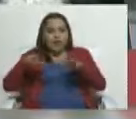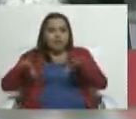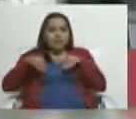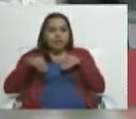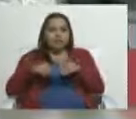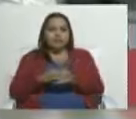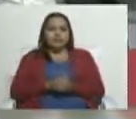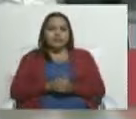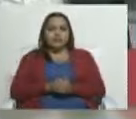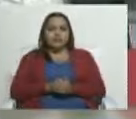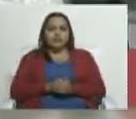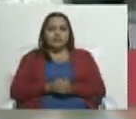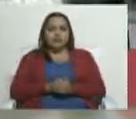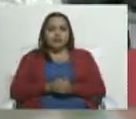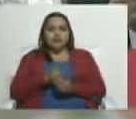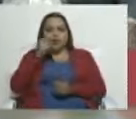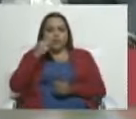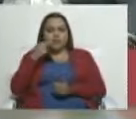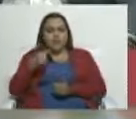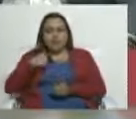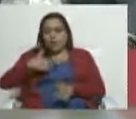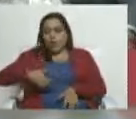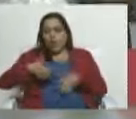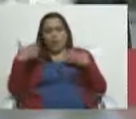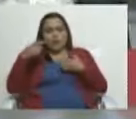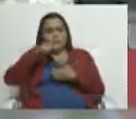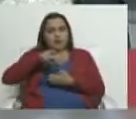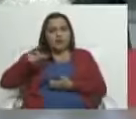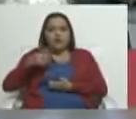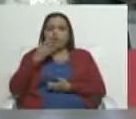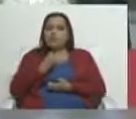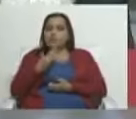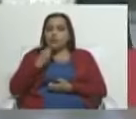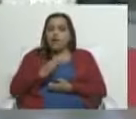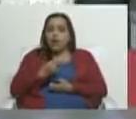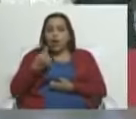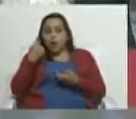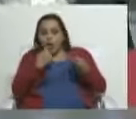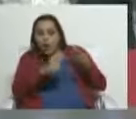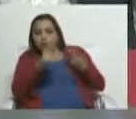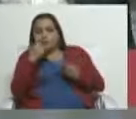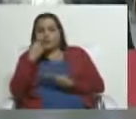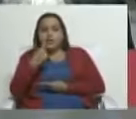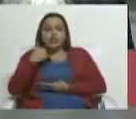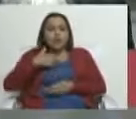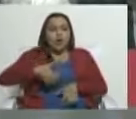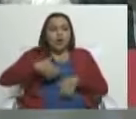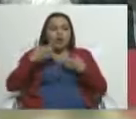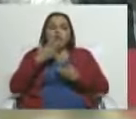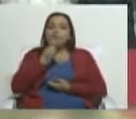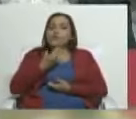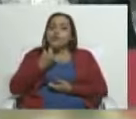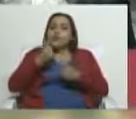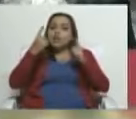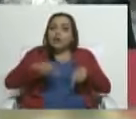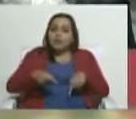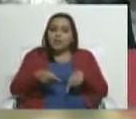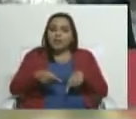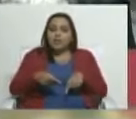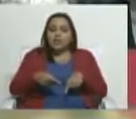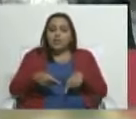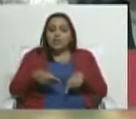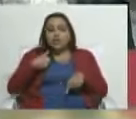radicalmente. Hitler decía: yo odio a los judíos. Mussolini decía: yo odio a los judíos también, y